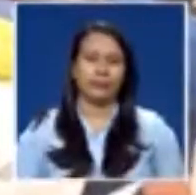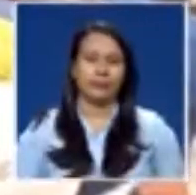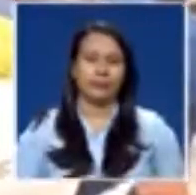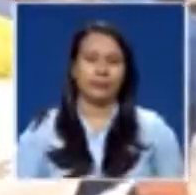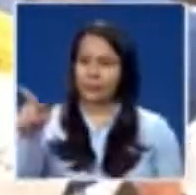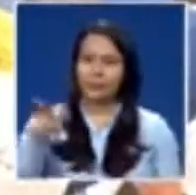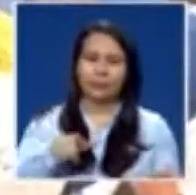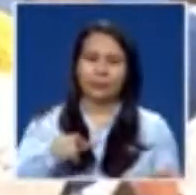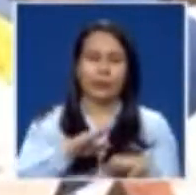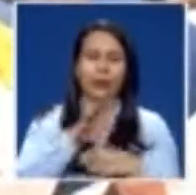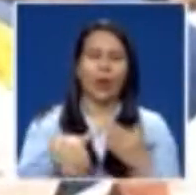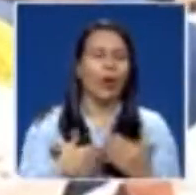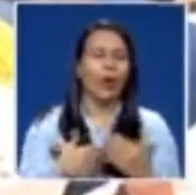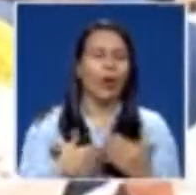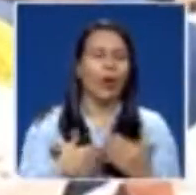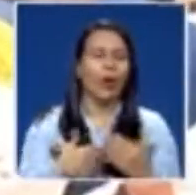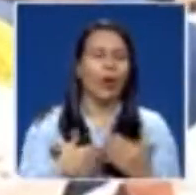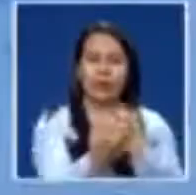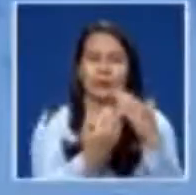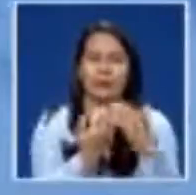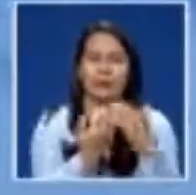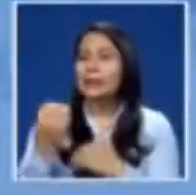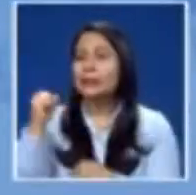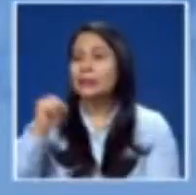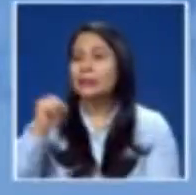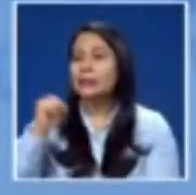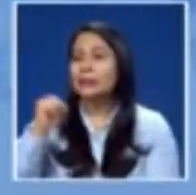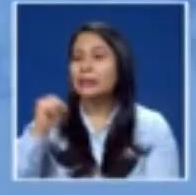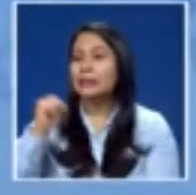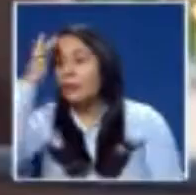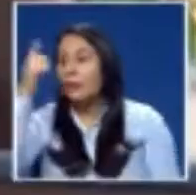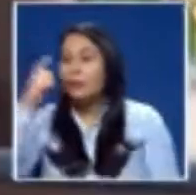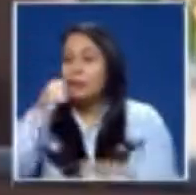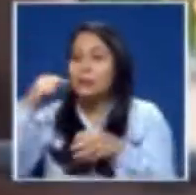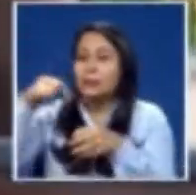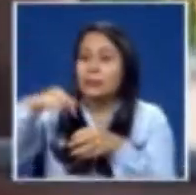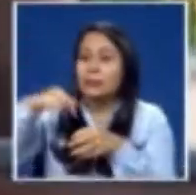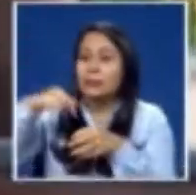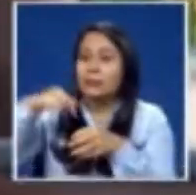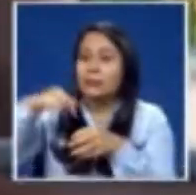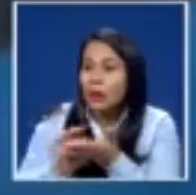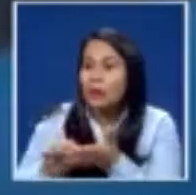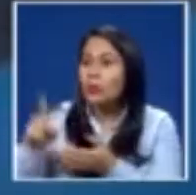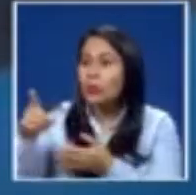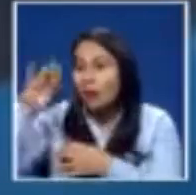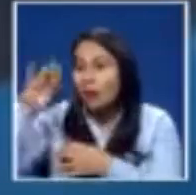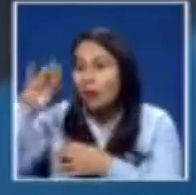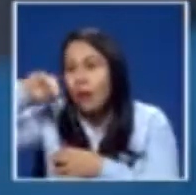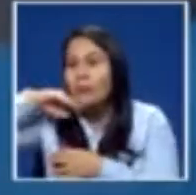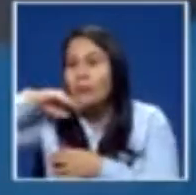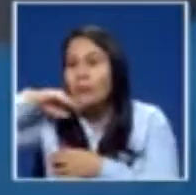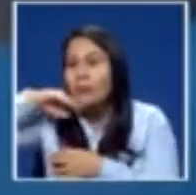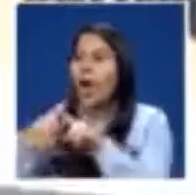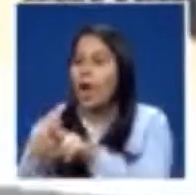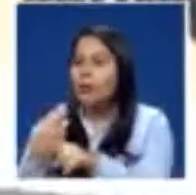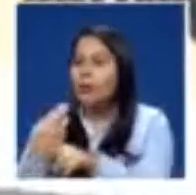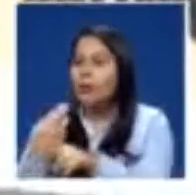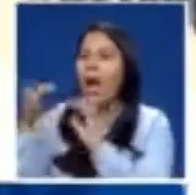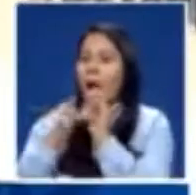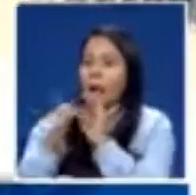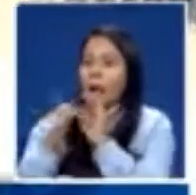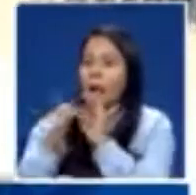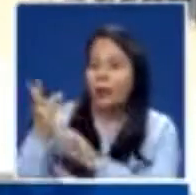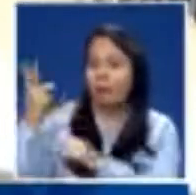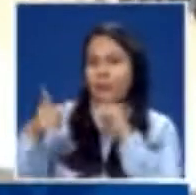Aquí todos quieren ser atendidos y confirmar si están o no contagiados de COVID-19. Y es que desde abril, el Hospital del